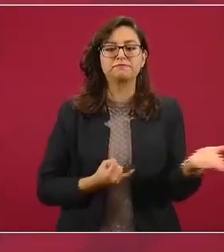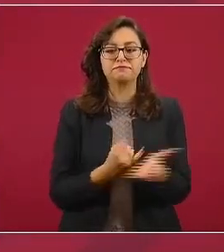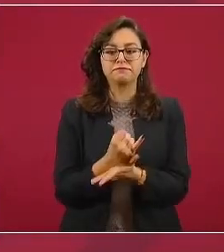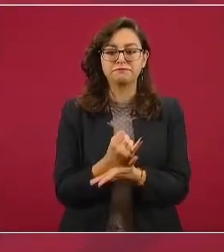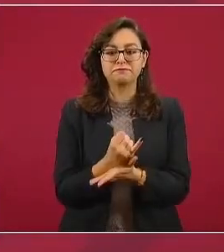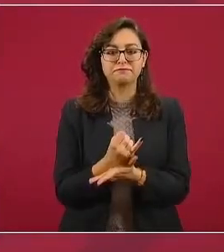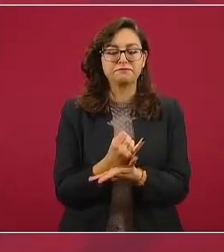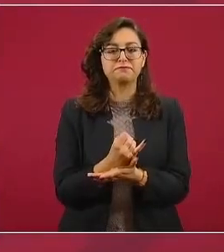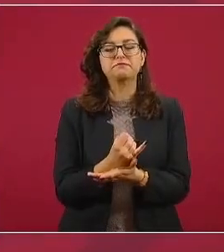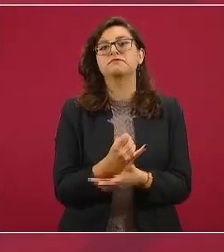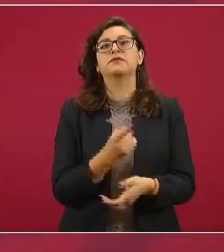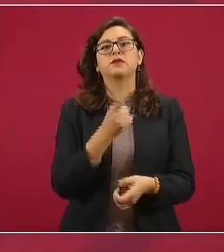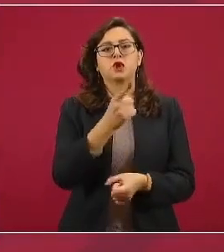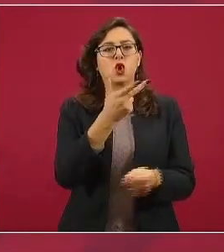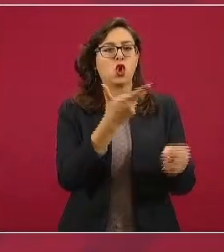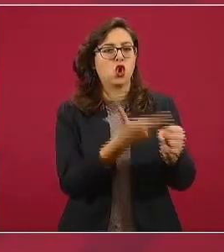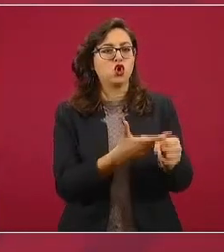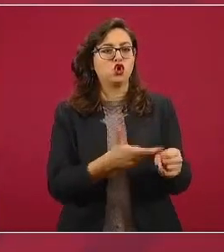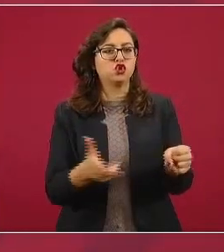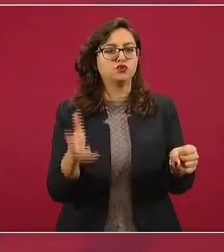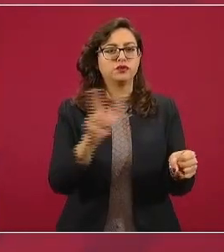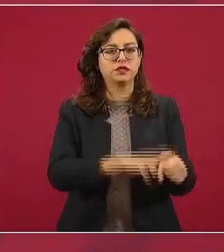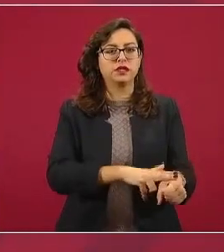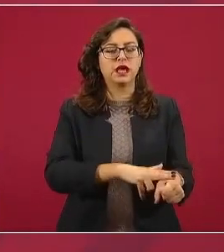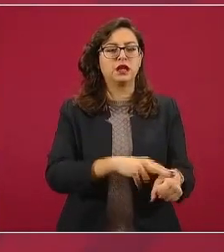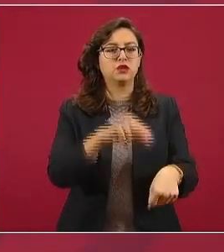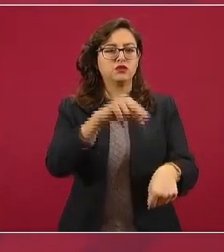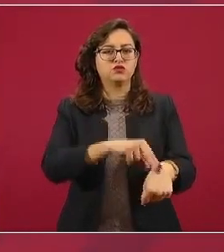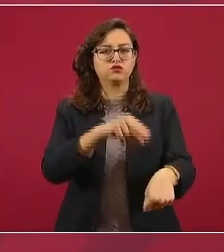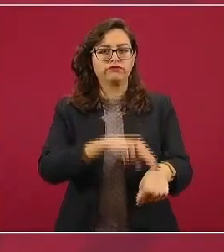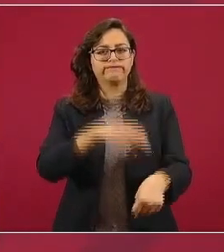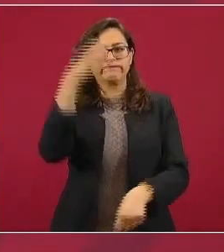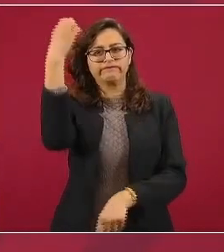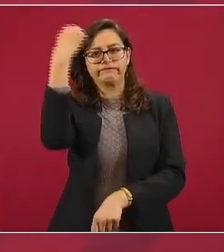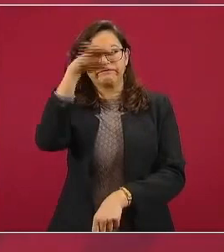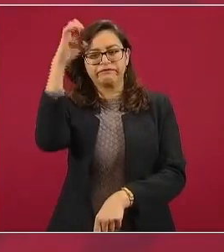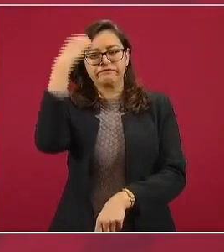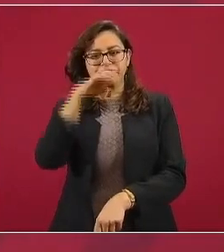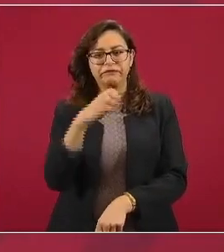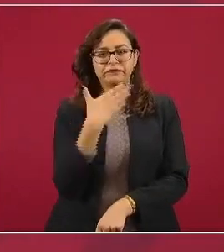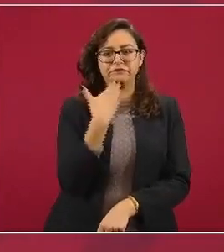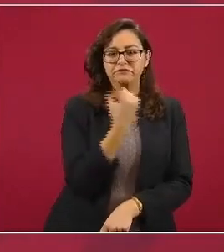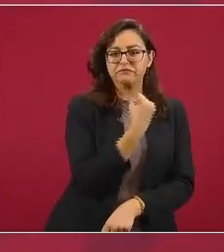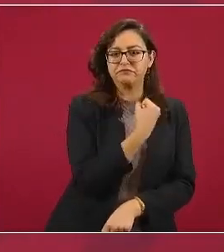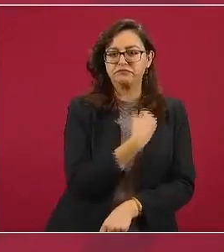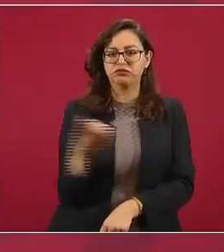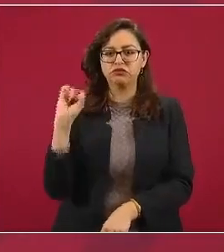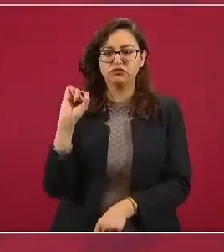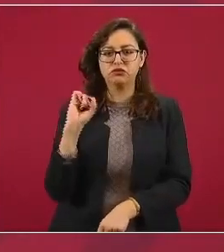mejores médicos, más experimentados, más equipos,